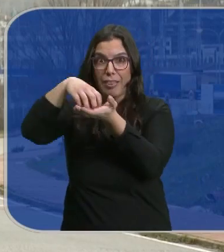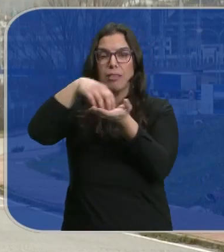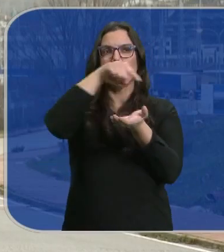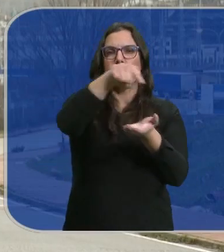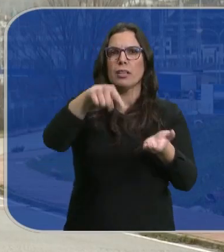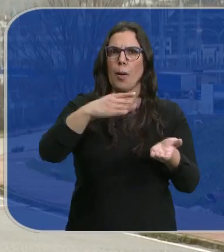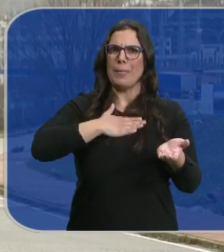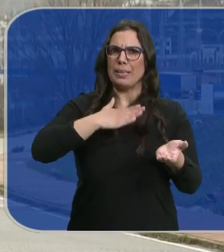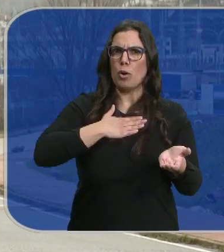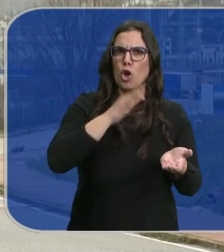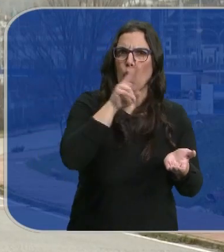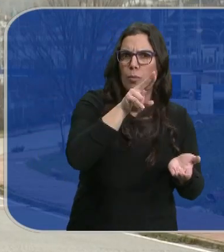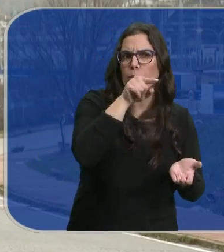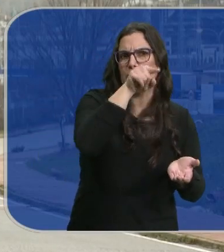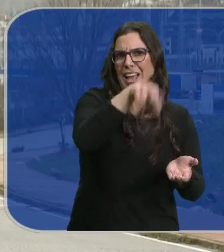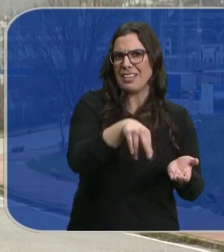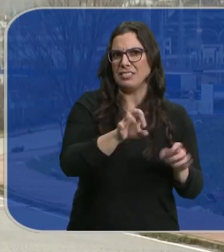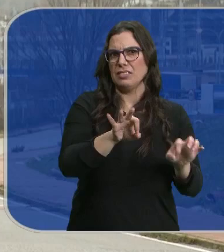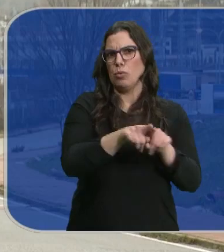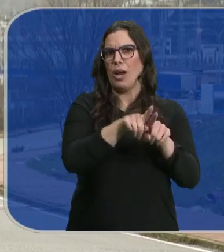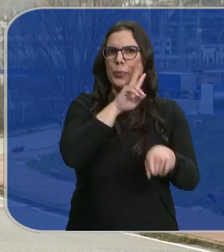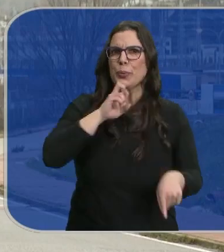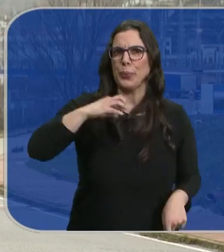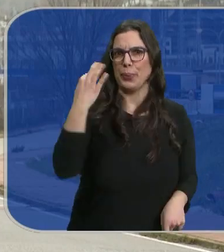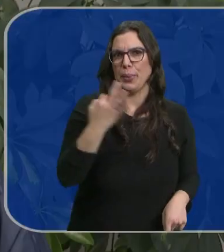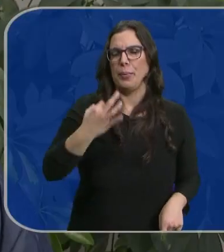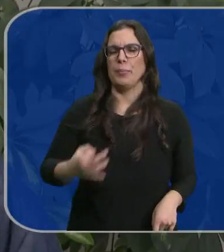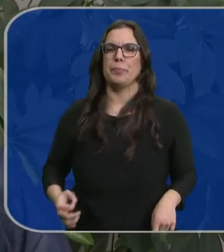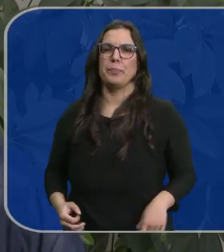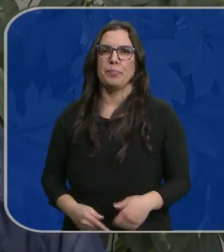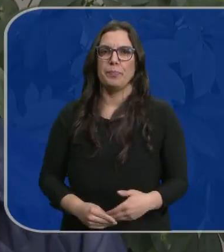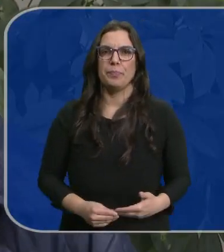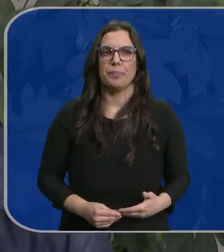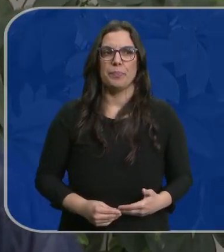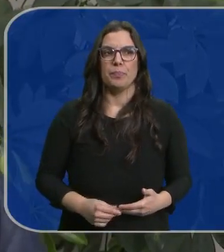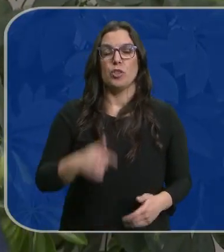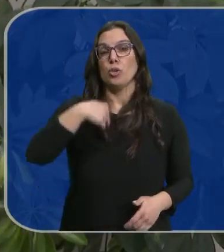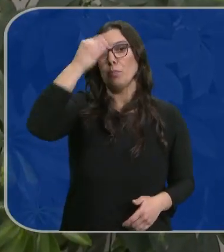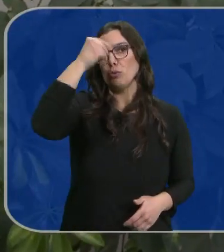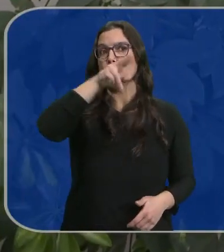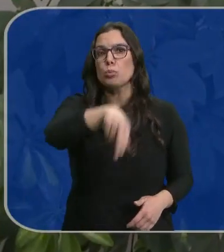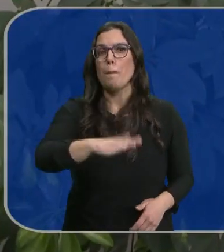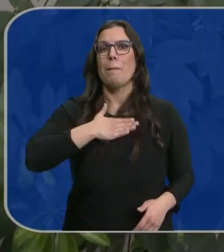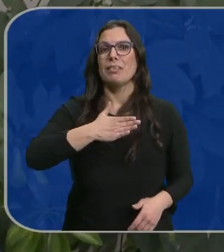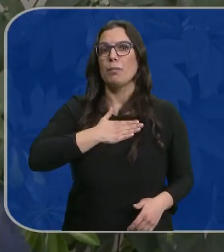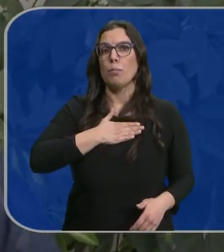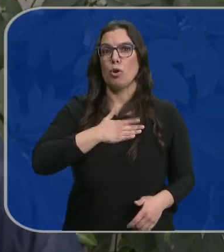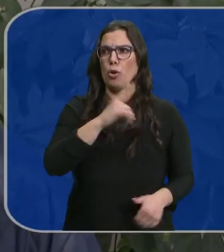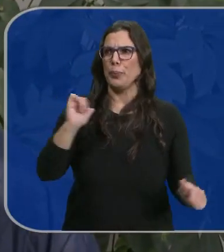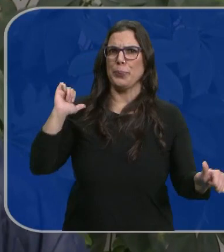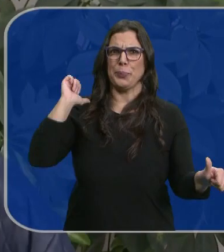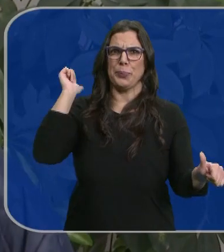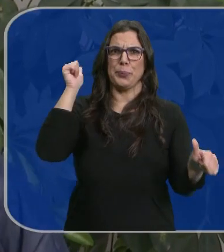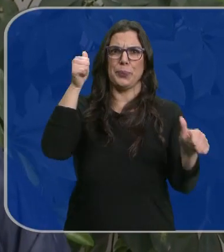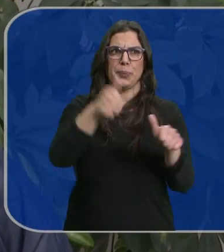chimeneas de la planta productora de energía eléctrica con carbón. Porque yo creo que es un patrimonio que lleva ahí